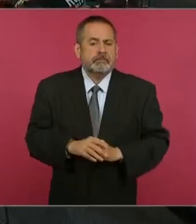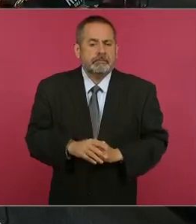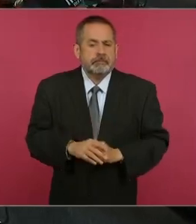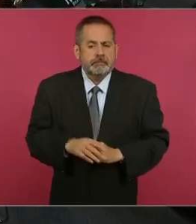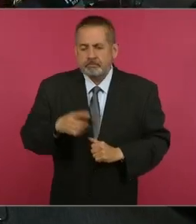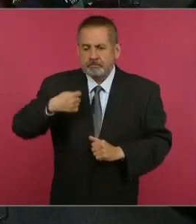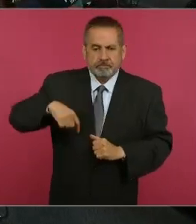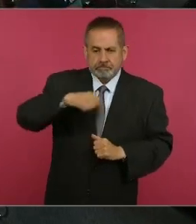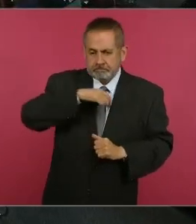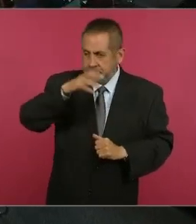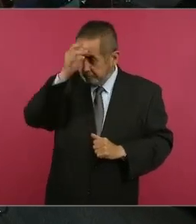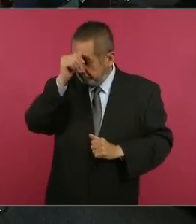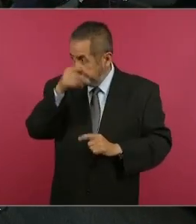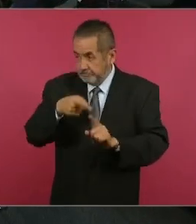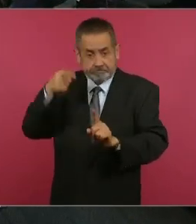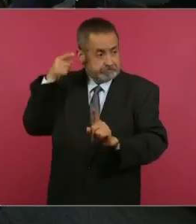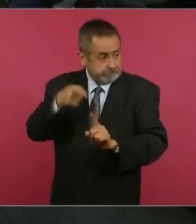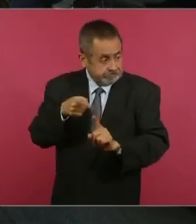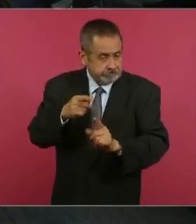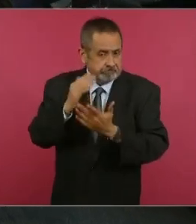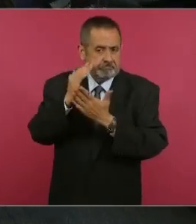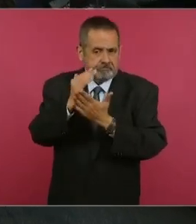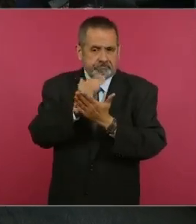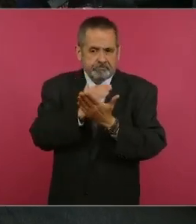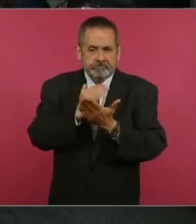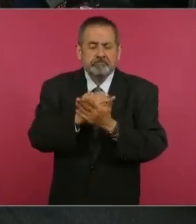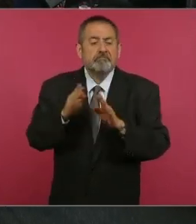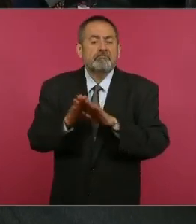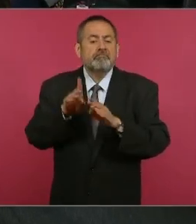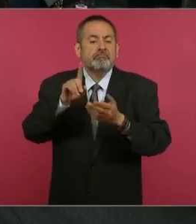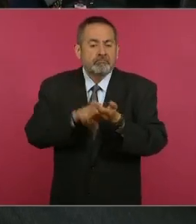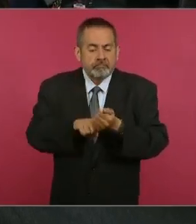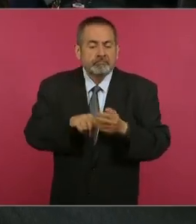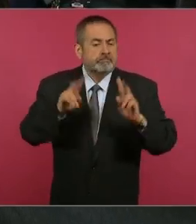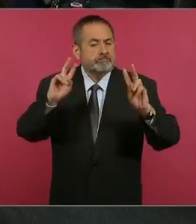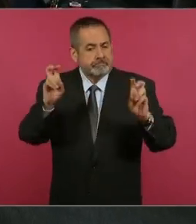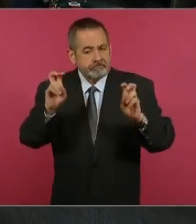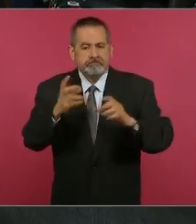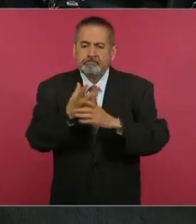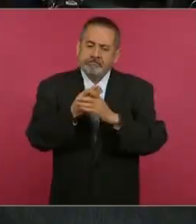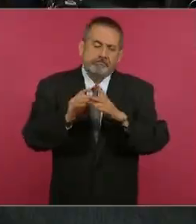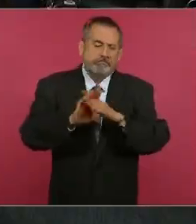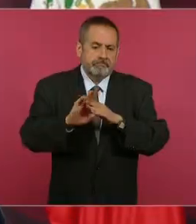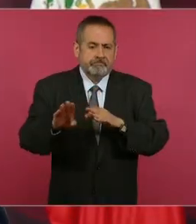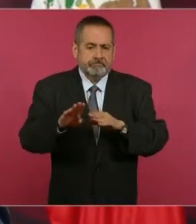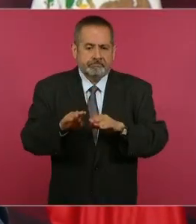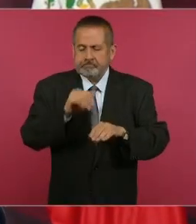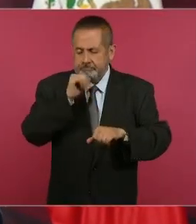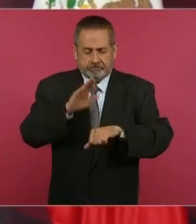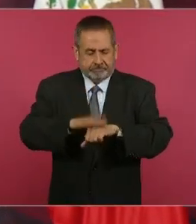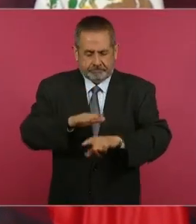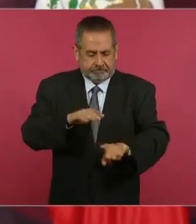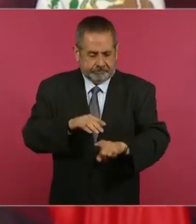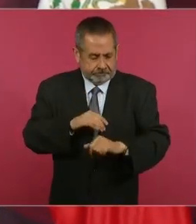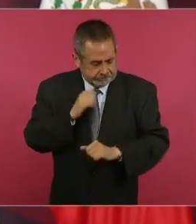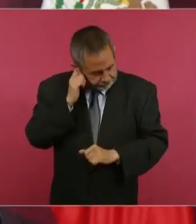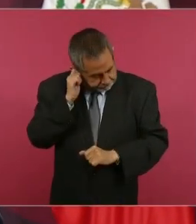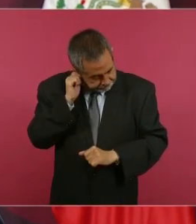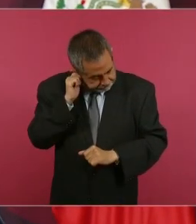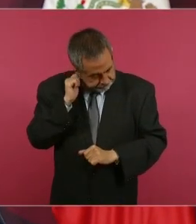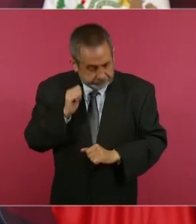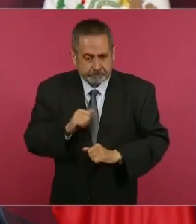el acuerdo se tiene que dar a partir del asunto